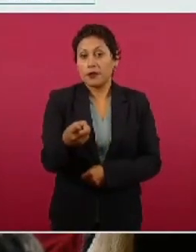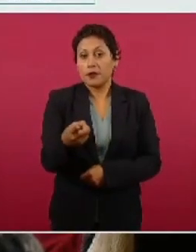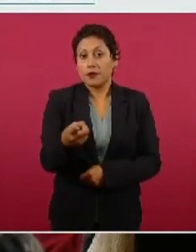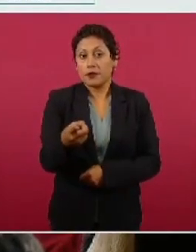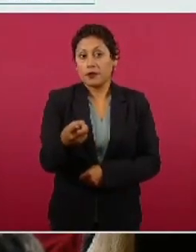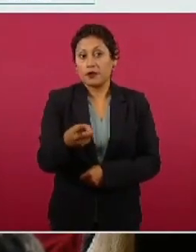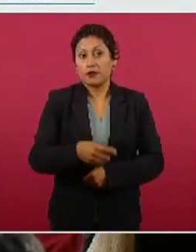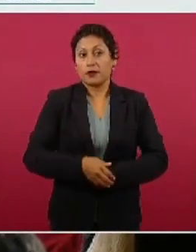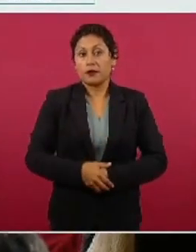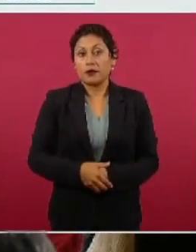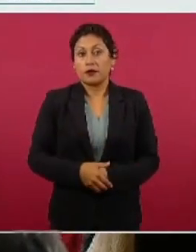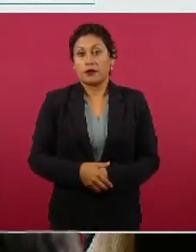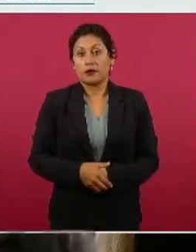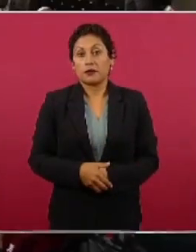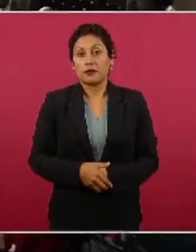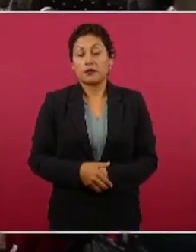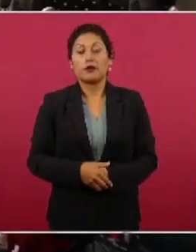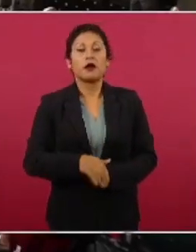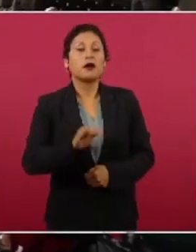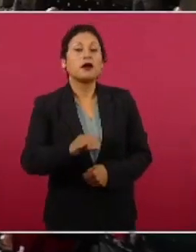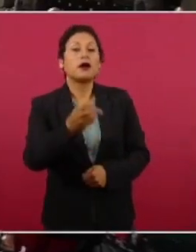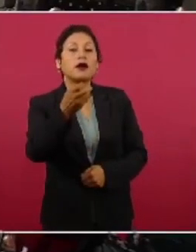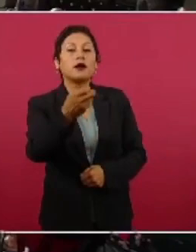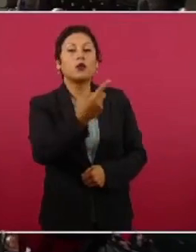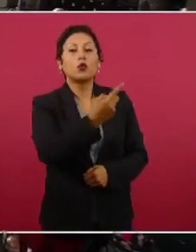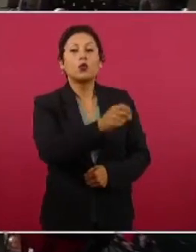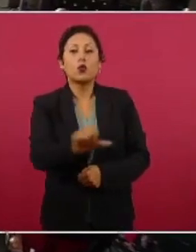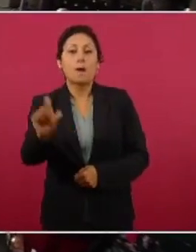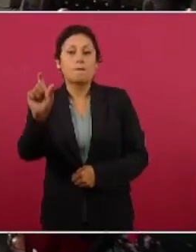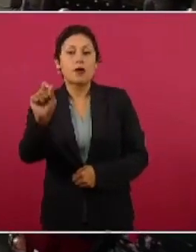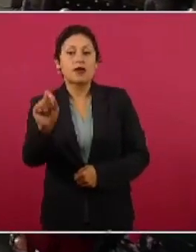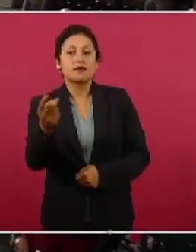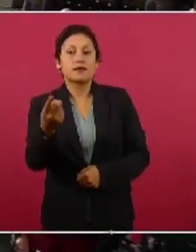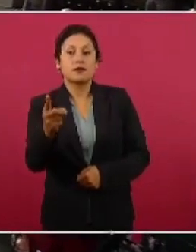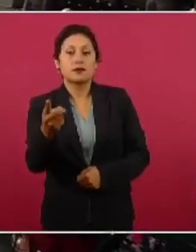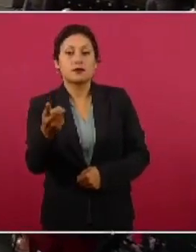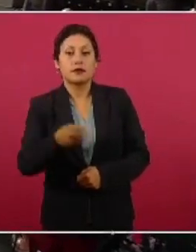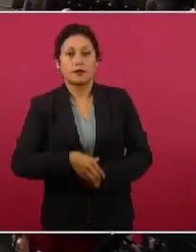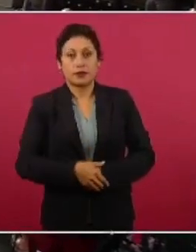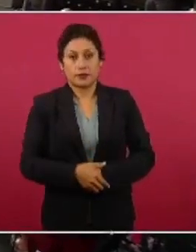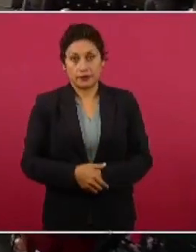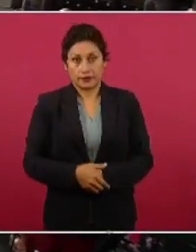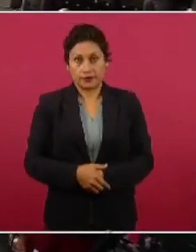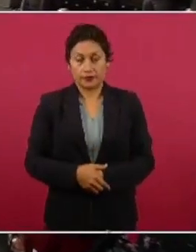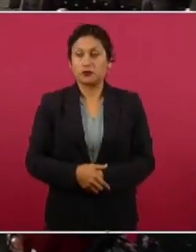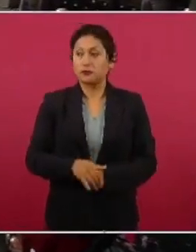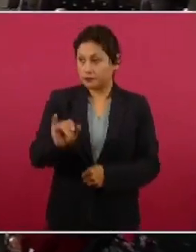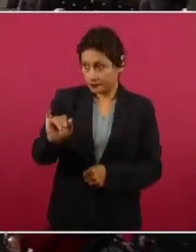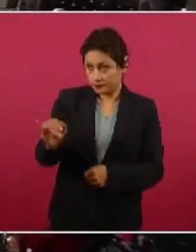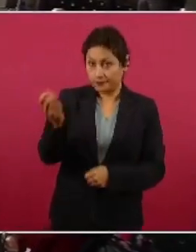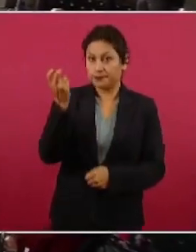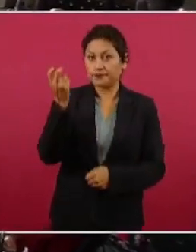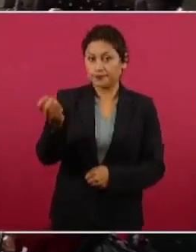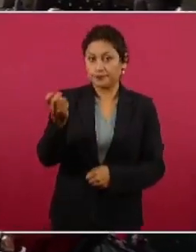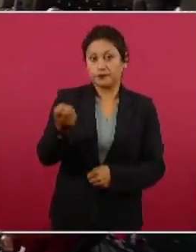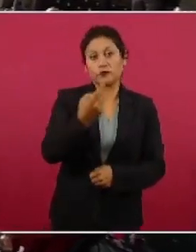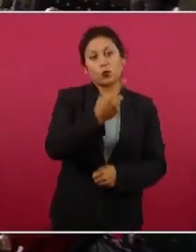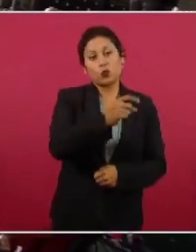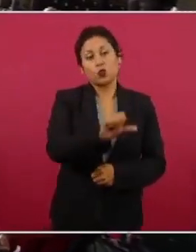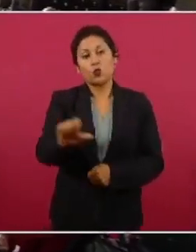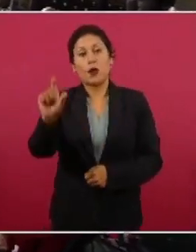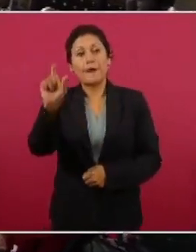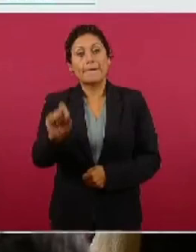Es del 1 al 20 de diciembre. ¿Mandé? Del 1 al 20, exactamente.